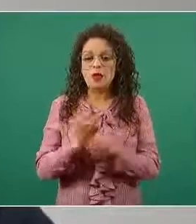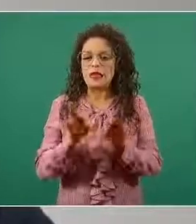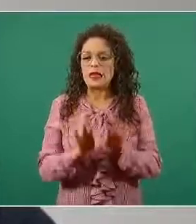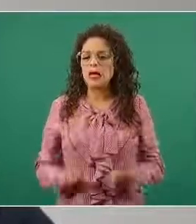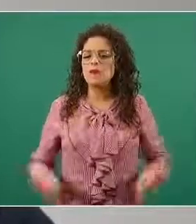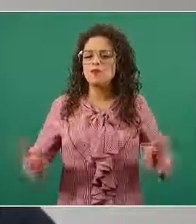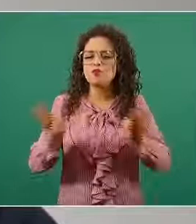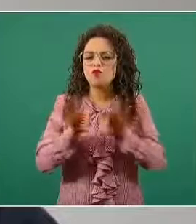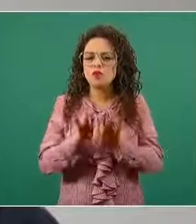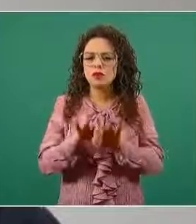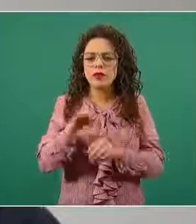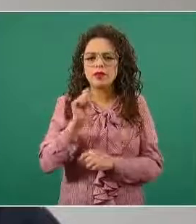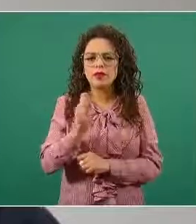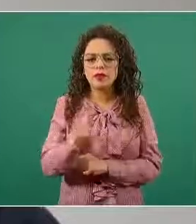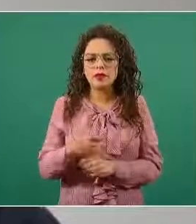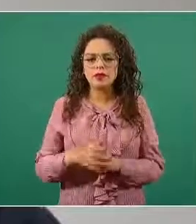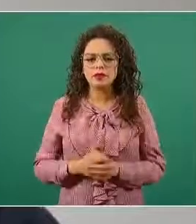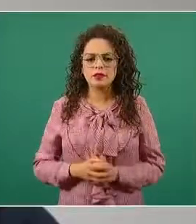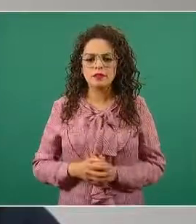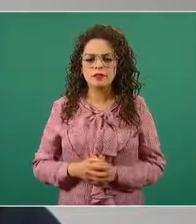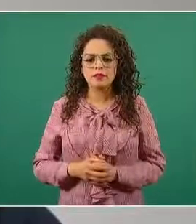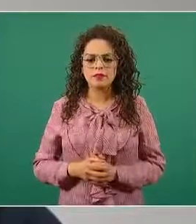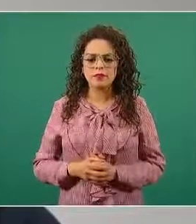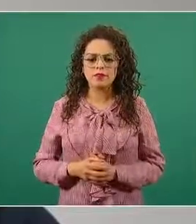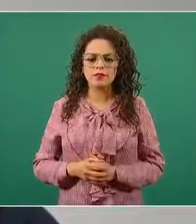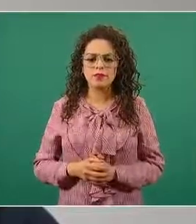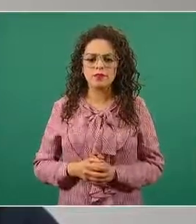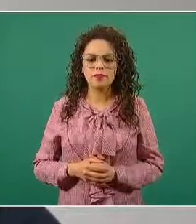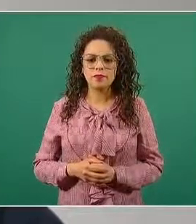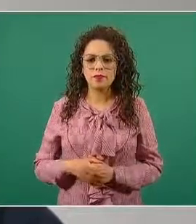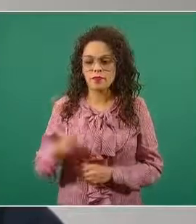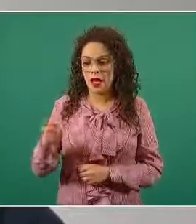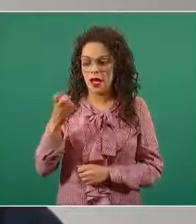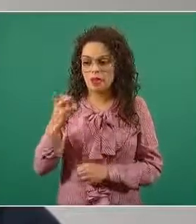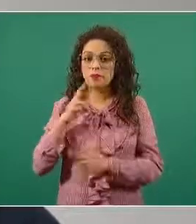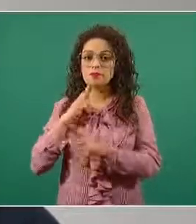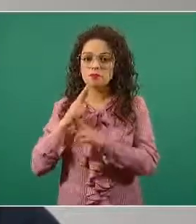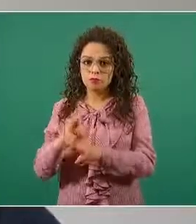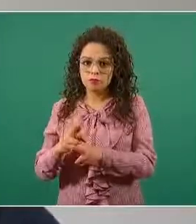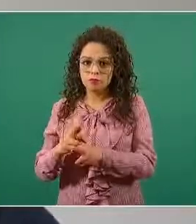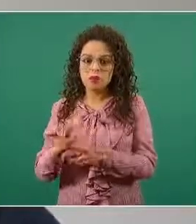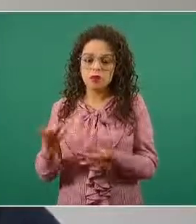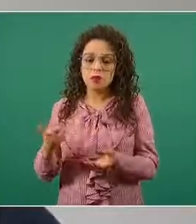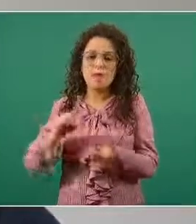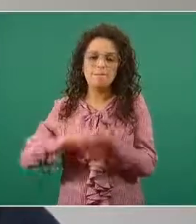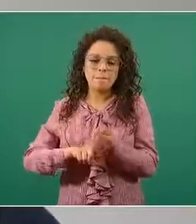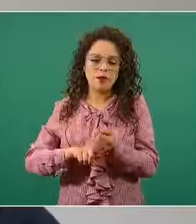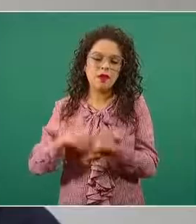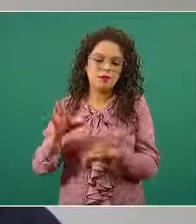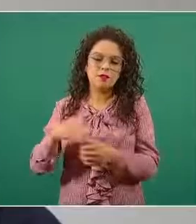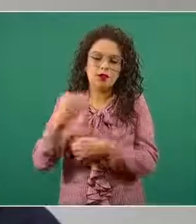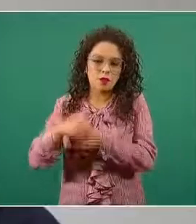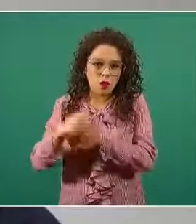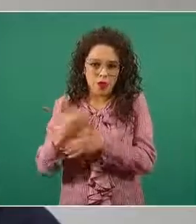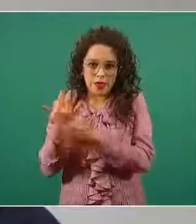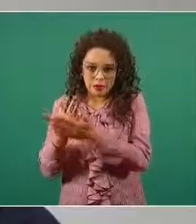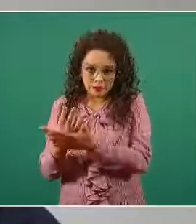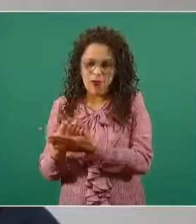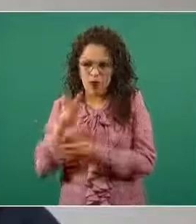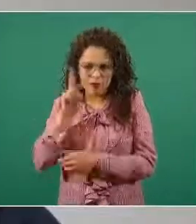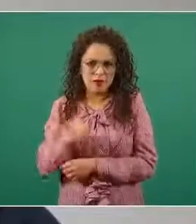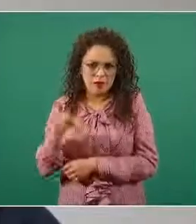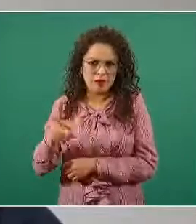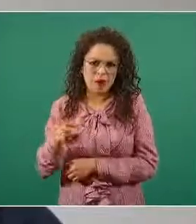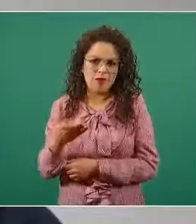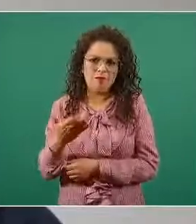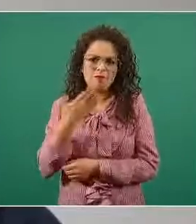decíamos, todavía resultados preliminares, son muy prometedores, es obviamente una muy buena noticia, pero sin embargo